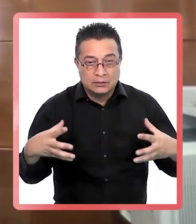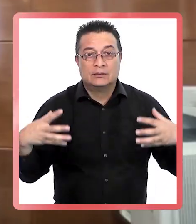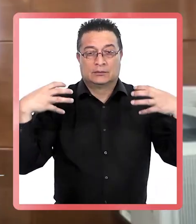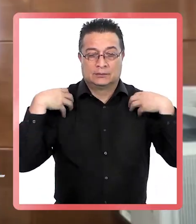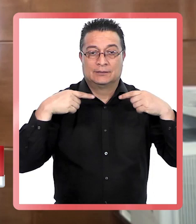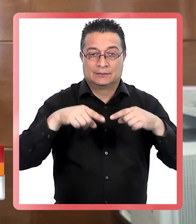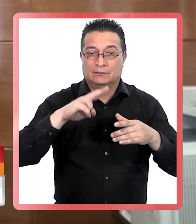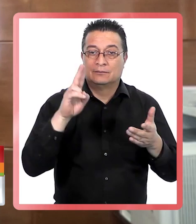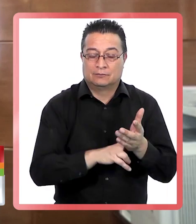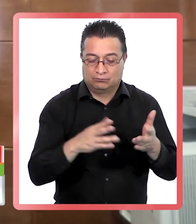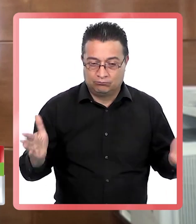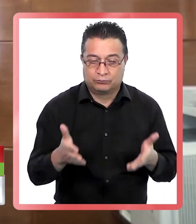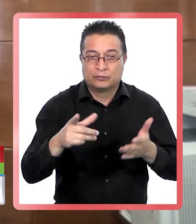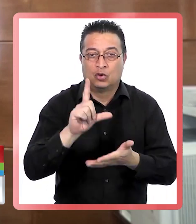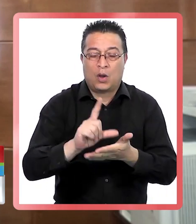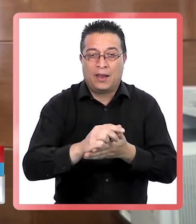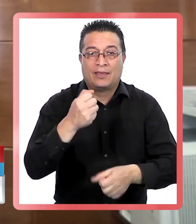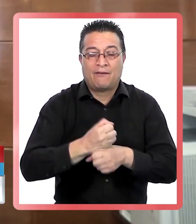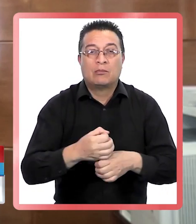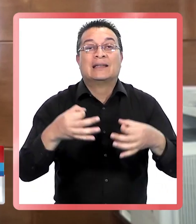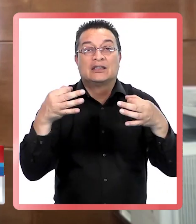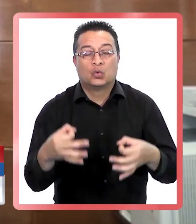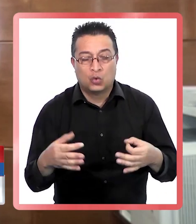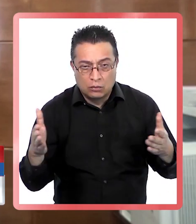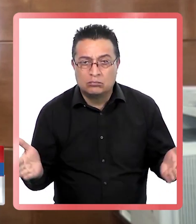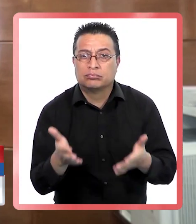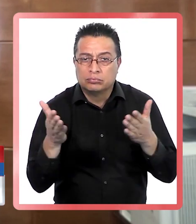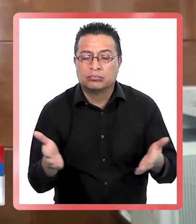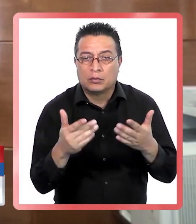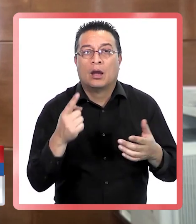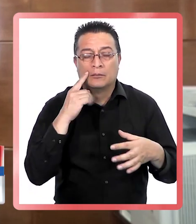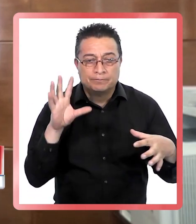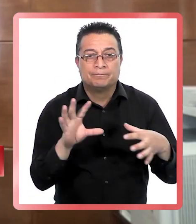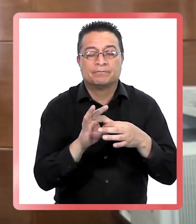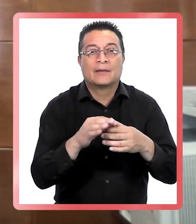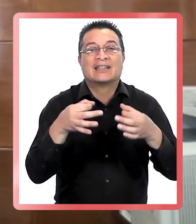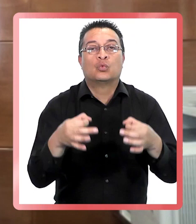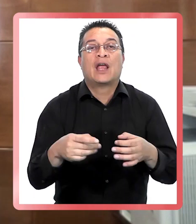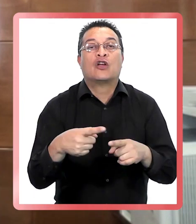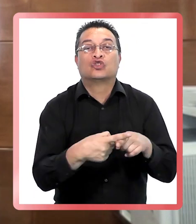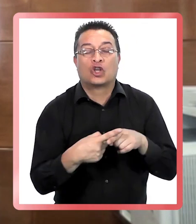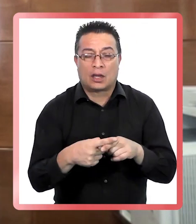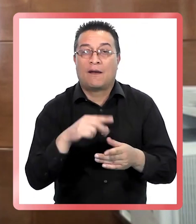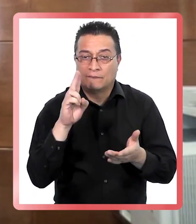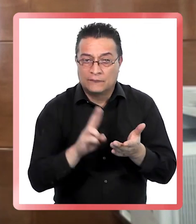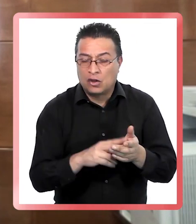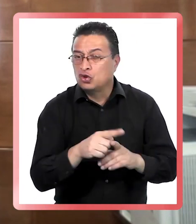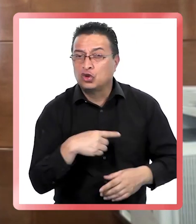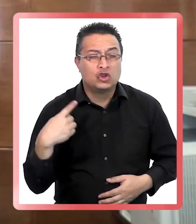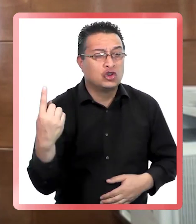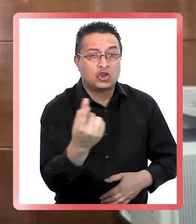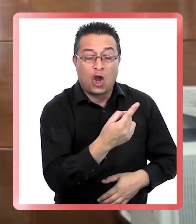hacernos cargo de esa realidad, fomentar puestos de trabajo que sean seguros, fomentar puestos de trabajo sujetos a la seguridad social, porque efectivamente